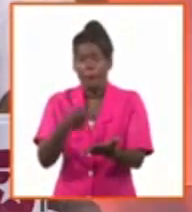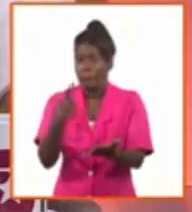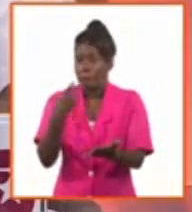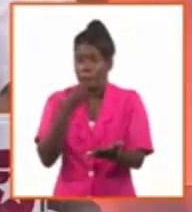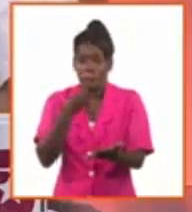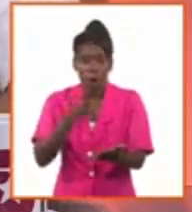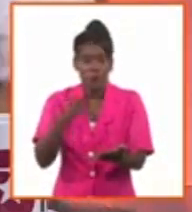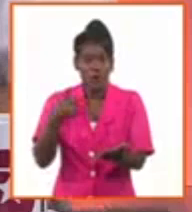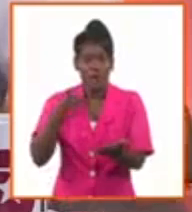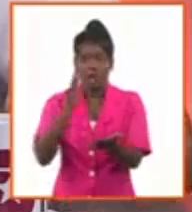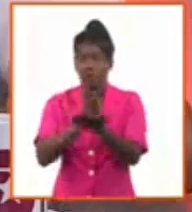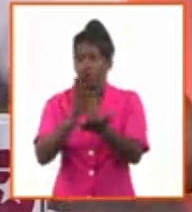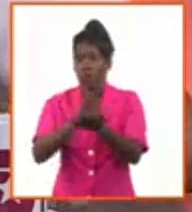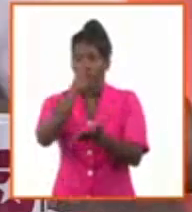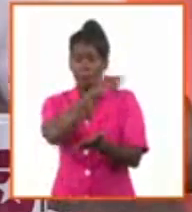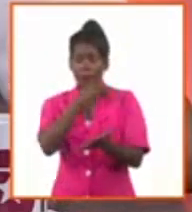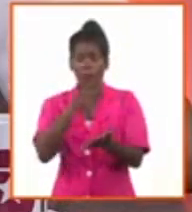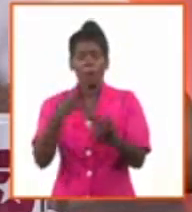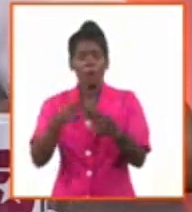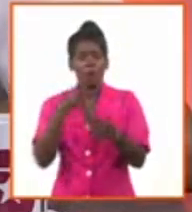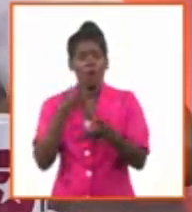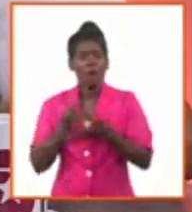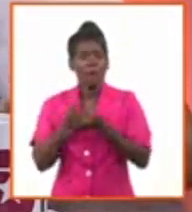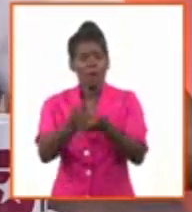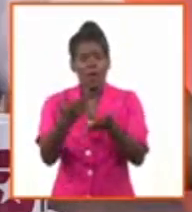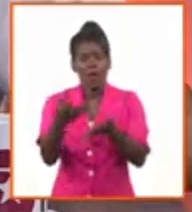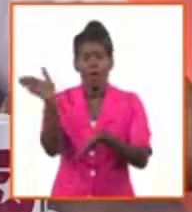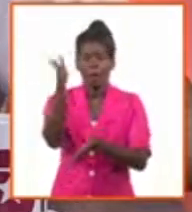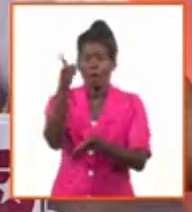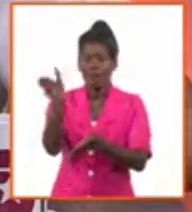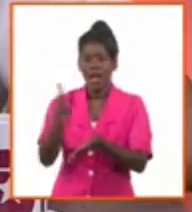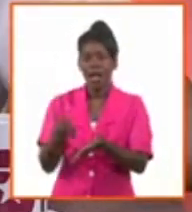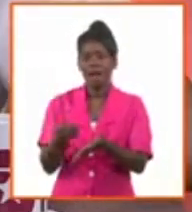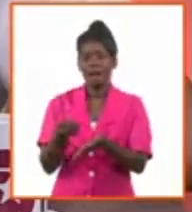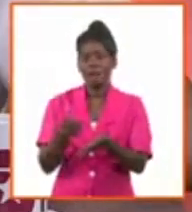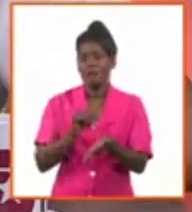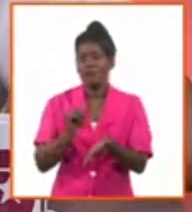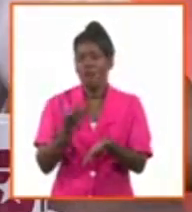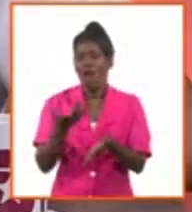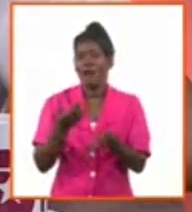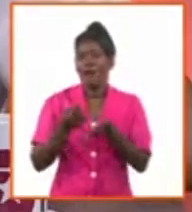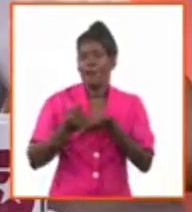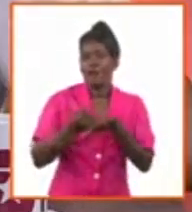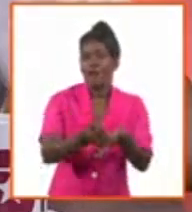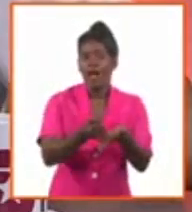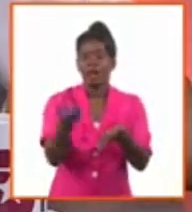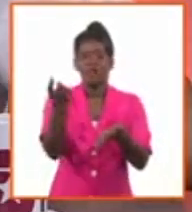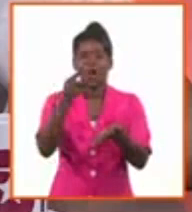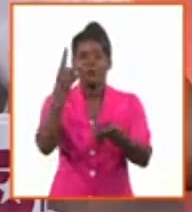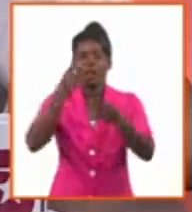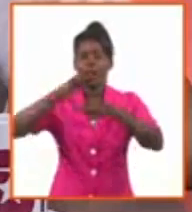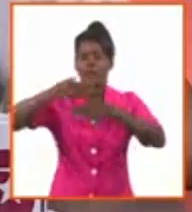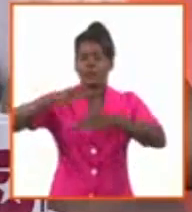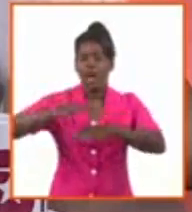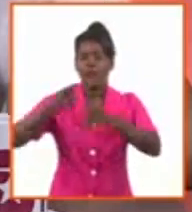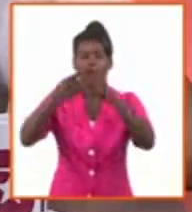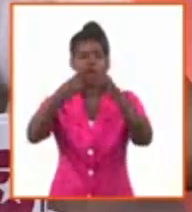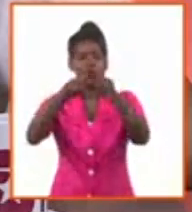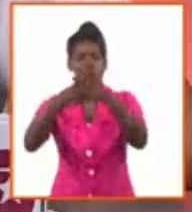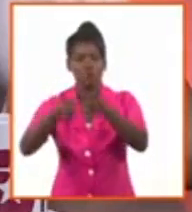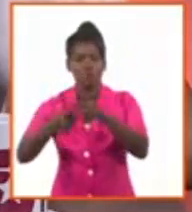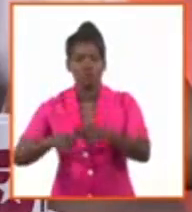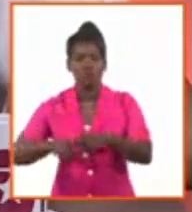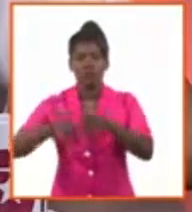los tarjeteros, lo hacemos. Y al final tiene un periodo de certificación como consultorio FEU que creo que